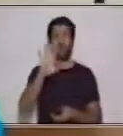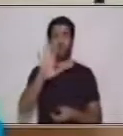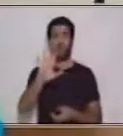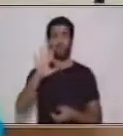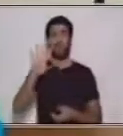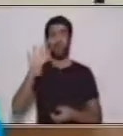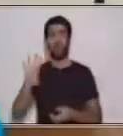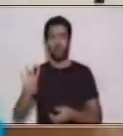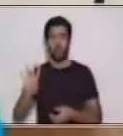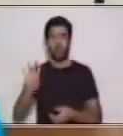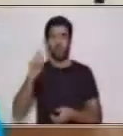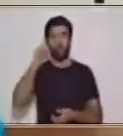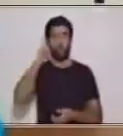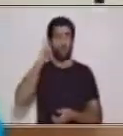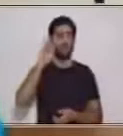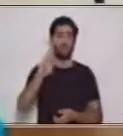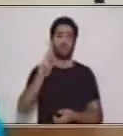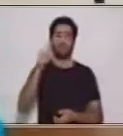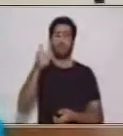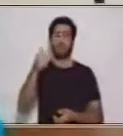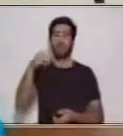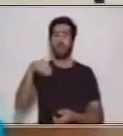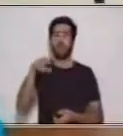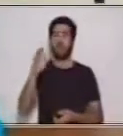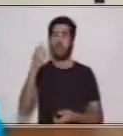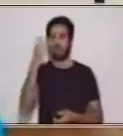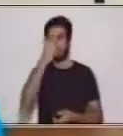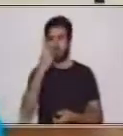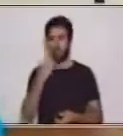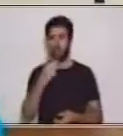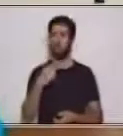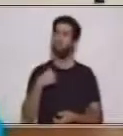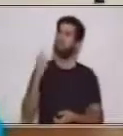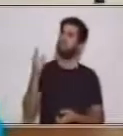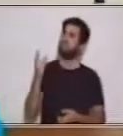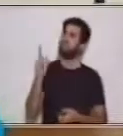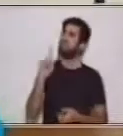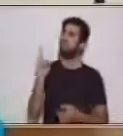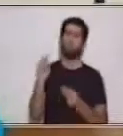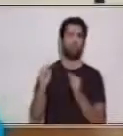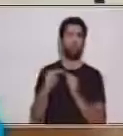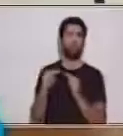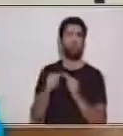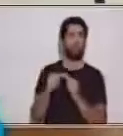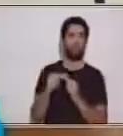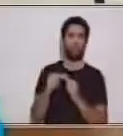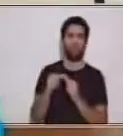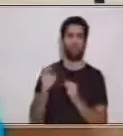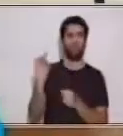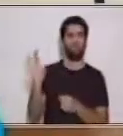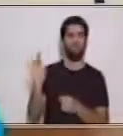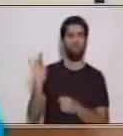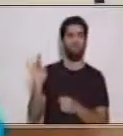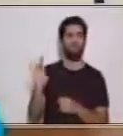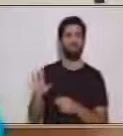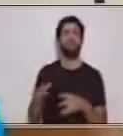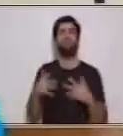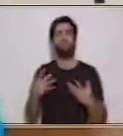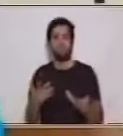454 gramos. Entonces, a Camila no le pareció muy conocida esa medida de